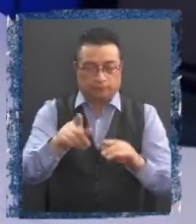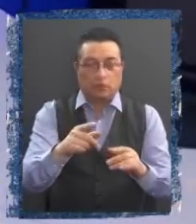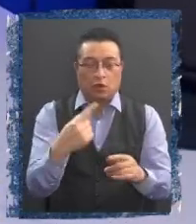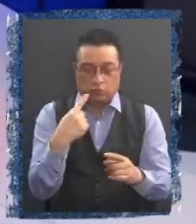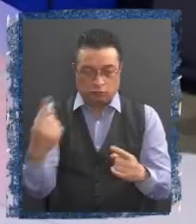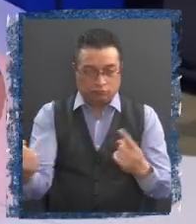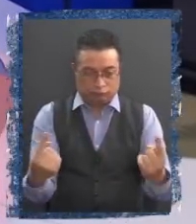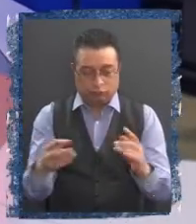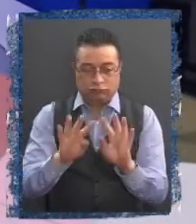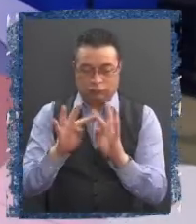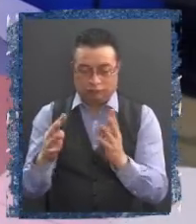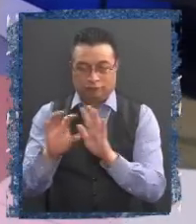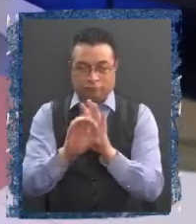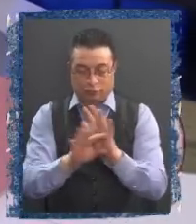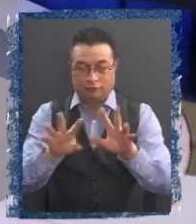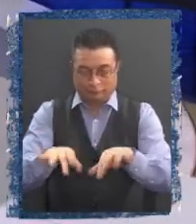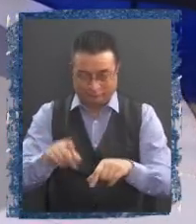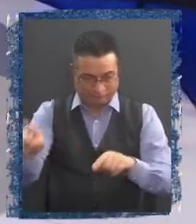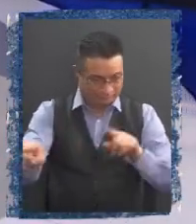que escribieron ese texto.